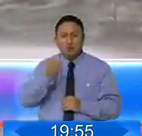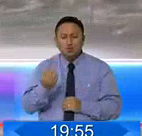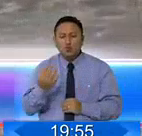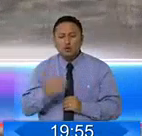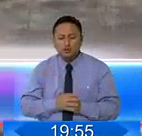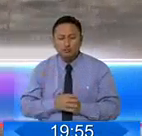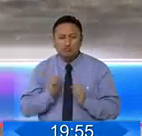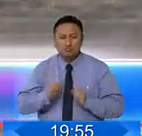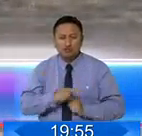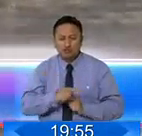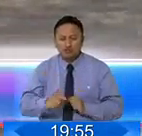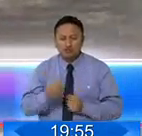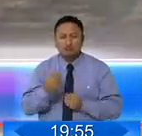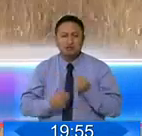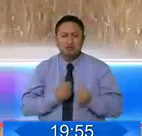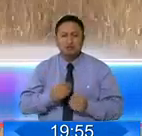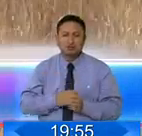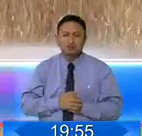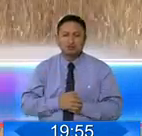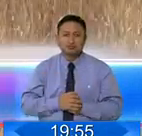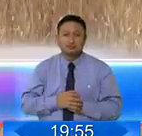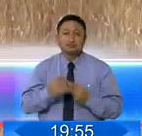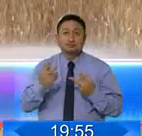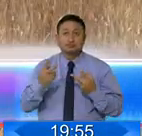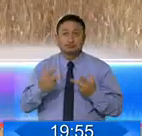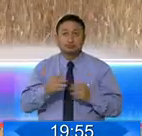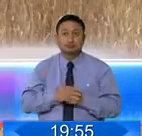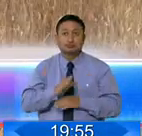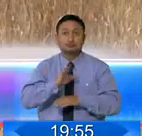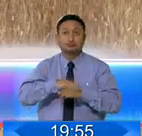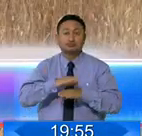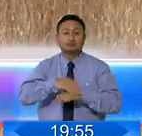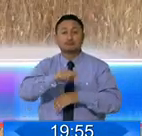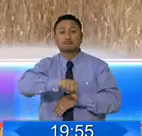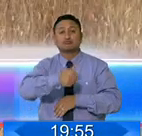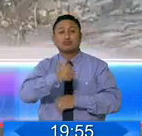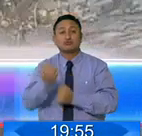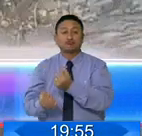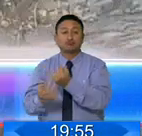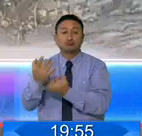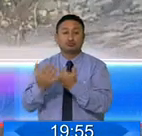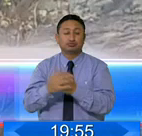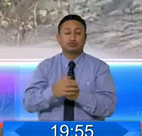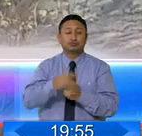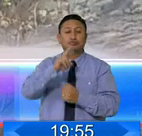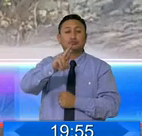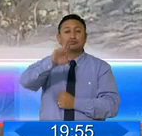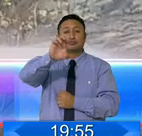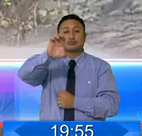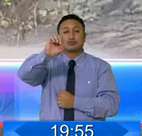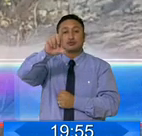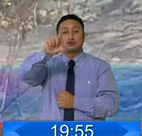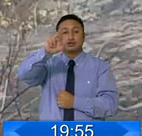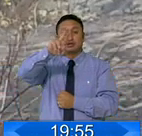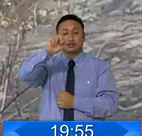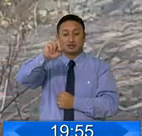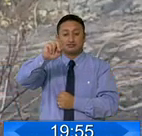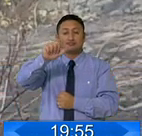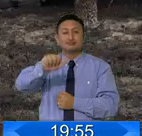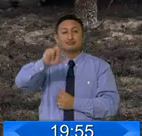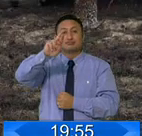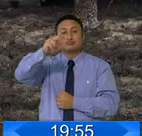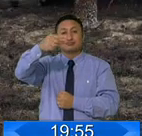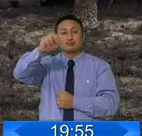para determinar qué acciones tomar. Además, también se reportaron otros incendios en La Recoleta, Paluguillo y Argelia